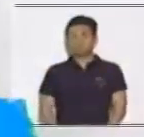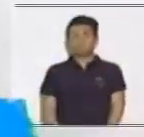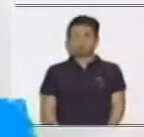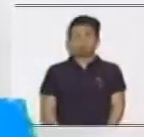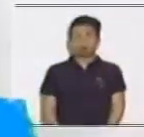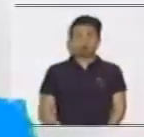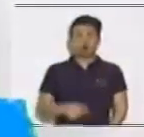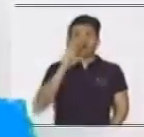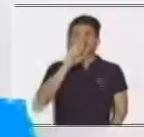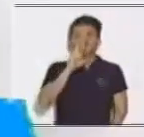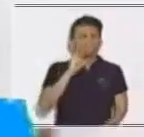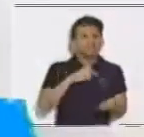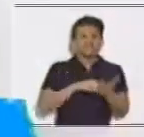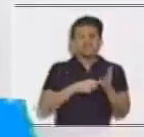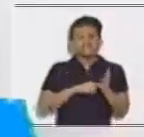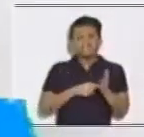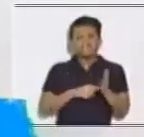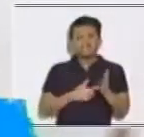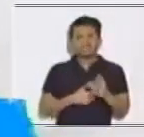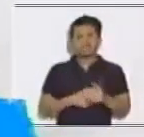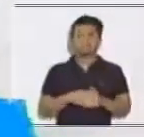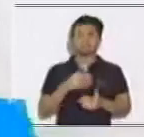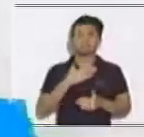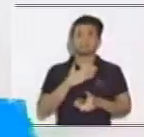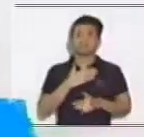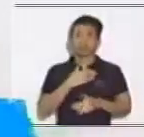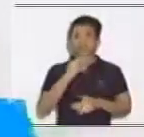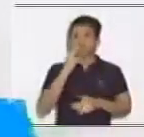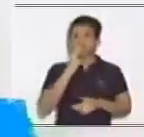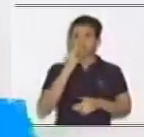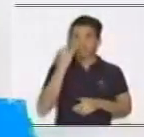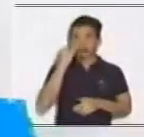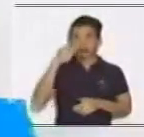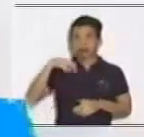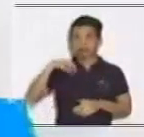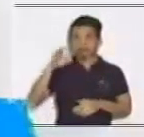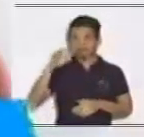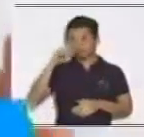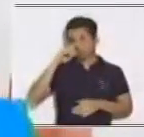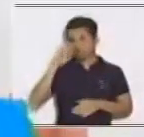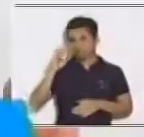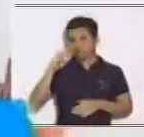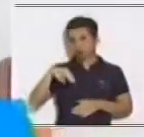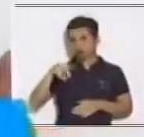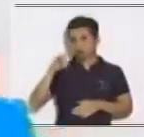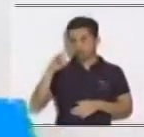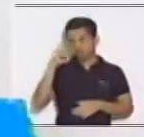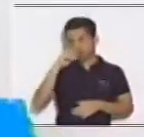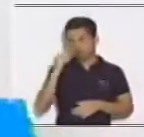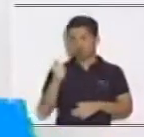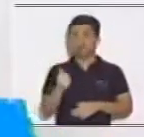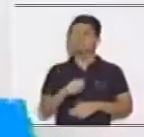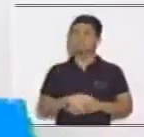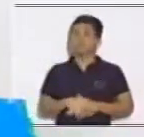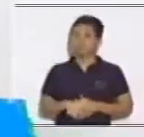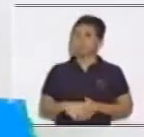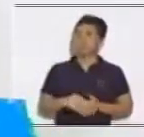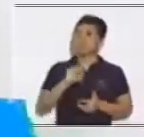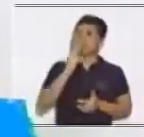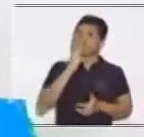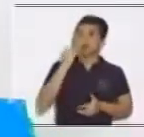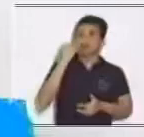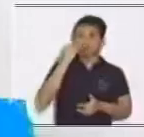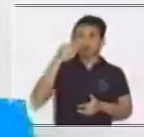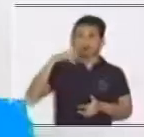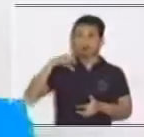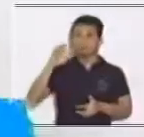C va a ser la hipotenusa. Y la hipotenusa siempre es la suma de algo. ¿Suma de quién? De los otros